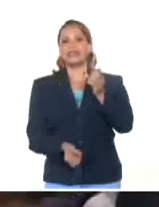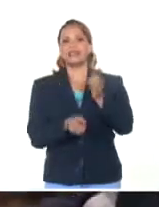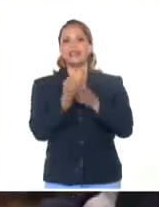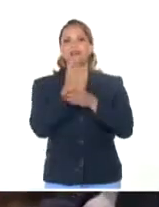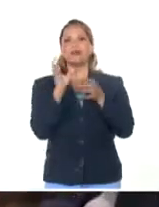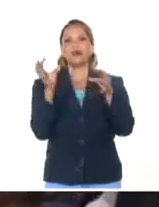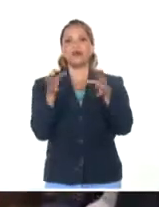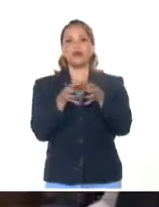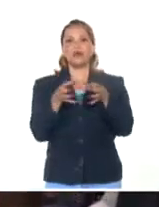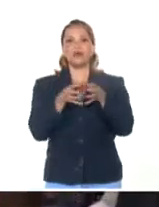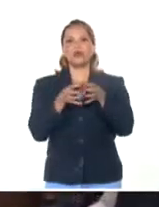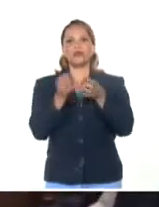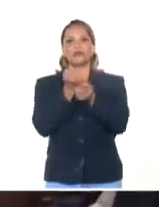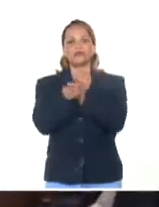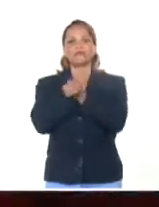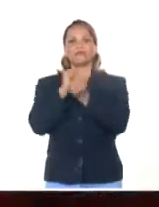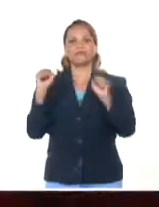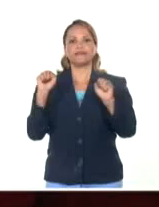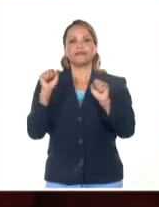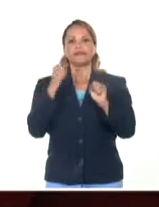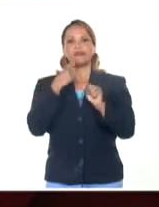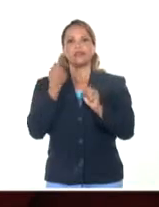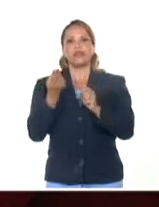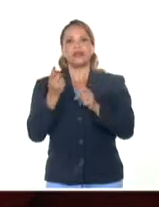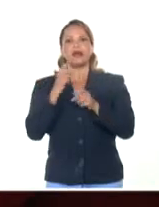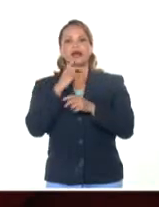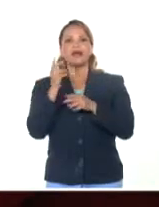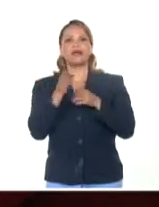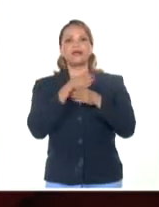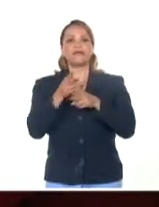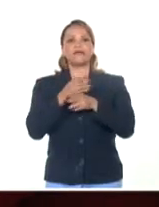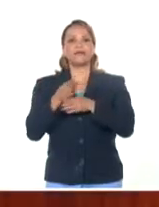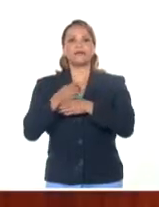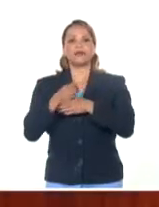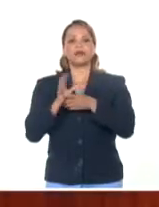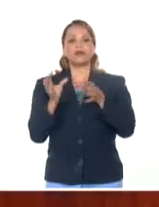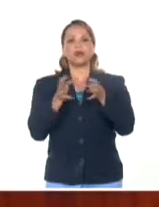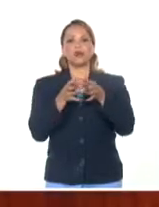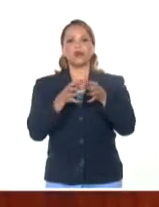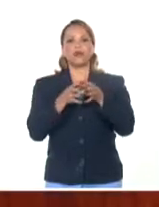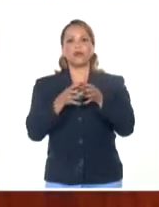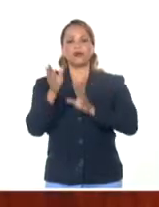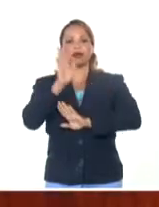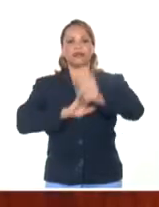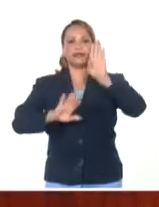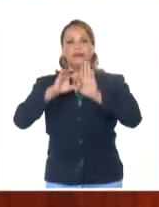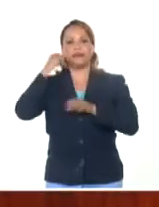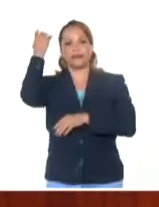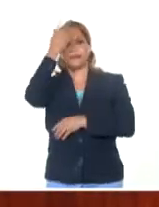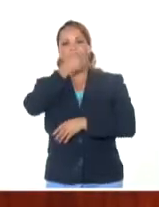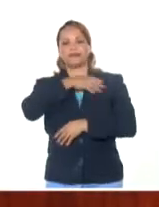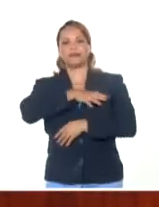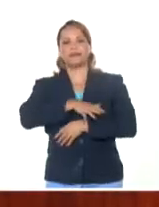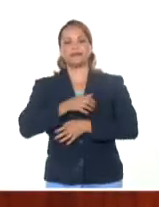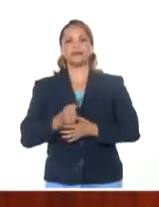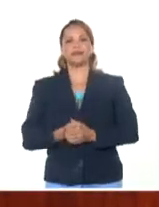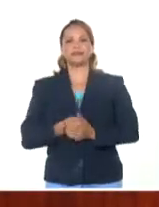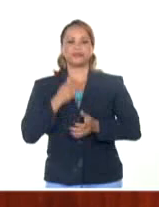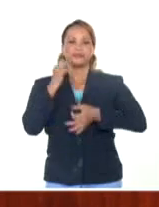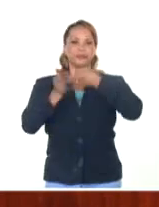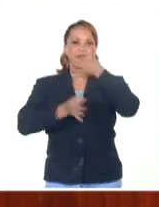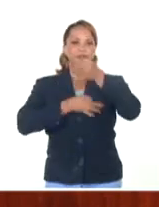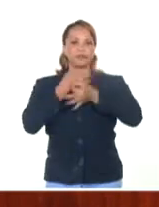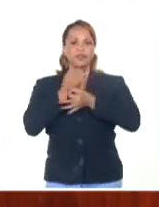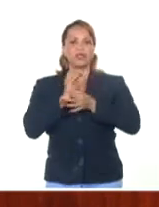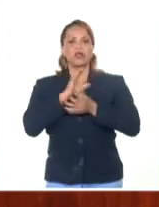Frente Popular para la Liberación de Zahi Alhanra y Río de Oro Frente Polisario. No hay tampoco lugar